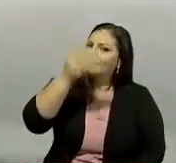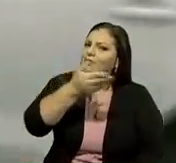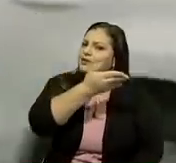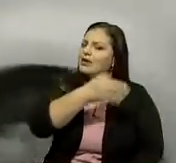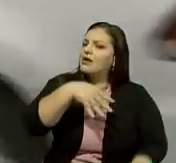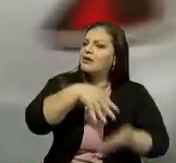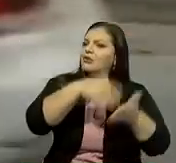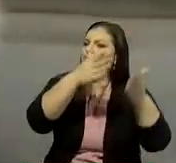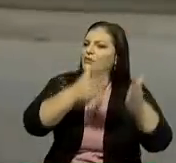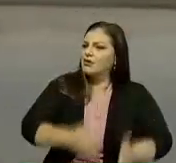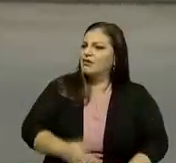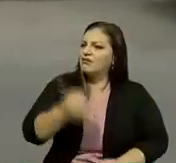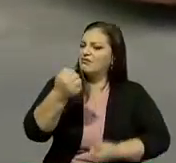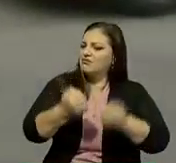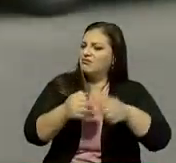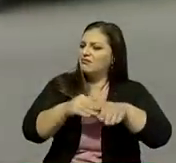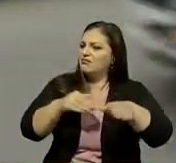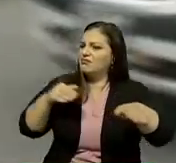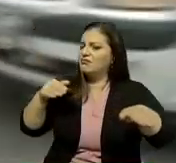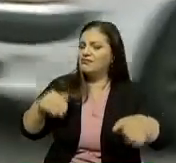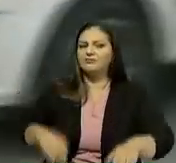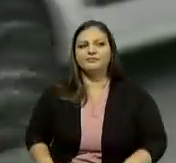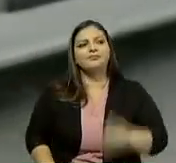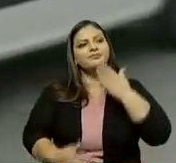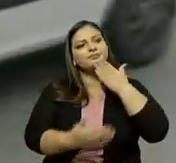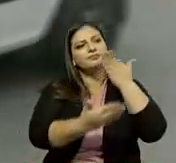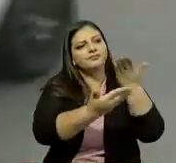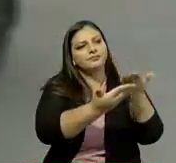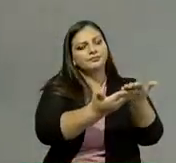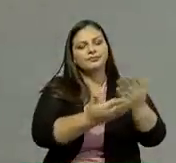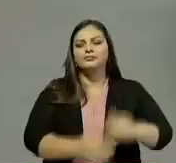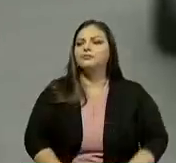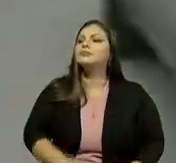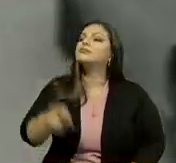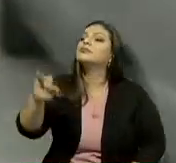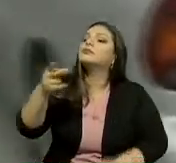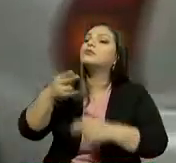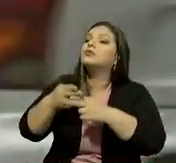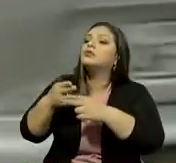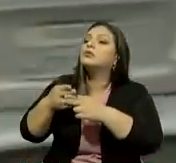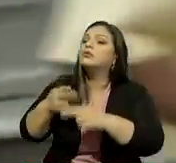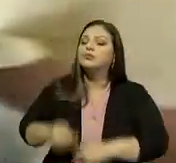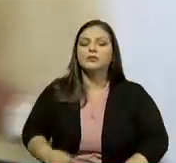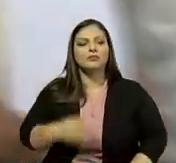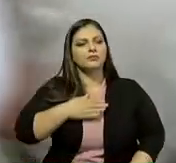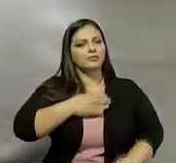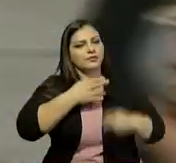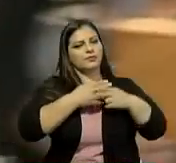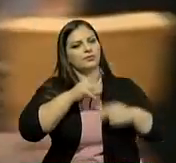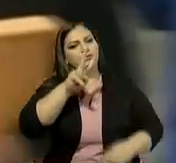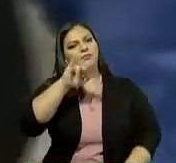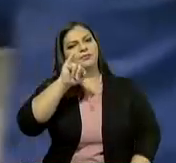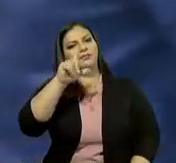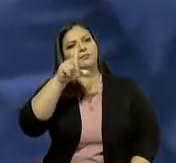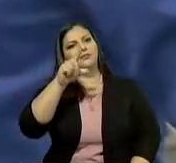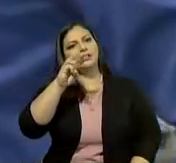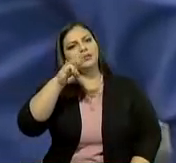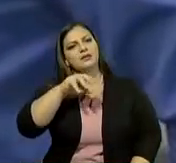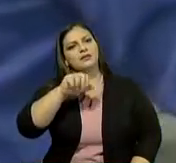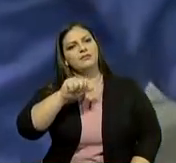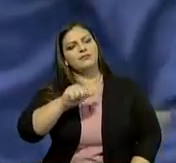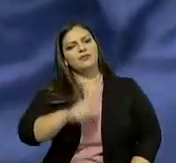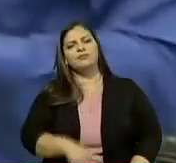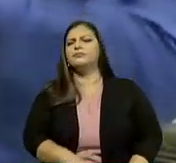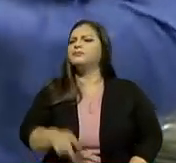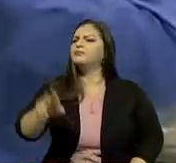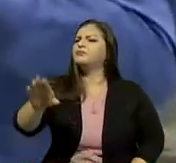buenos dias cuál es su nombre es la señora vilma ver a leon firma estamos a pocos metros de la principal avenida carlos julio arosemena